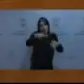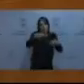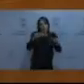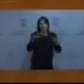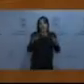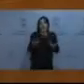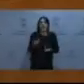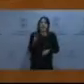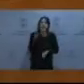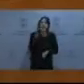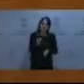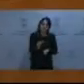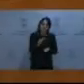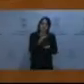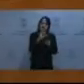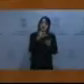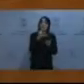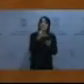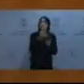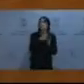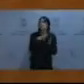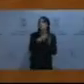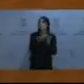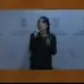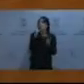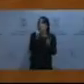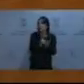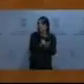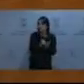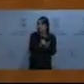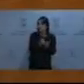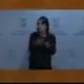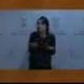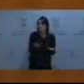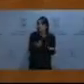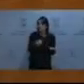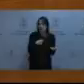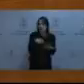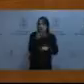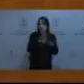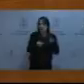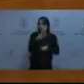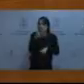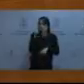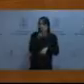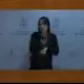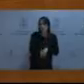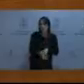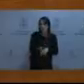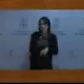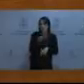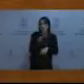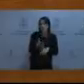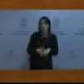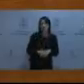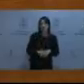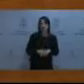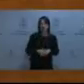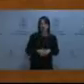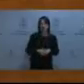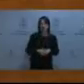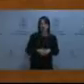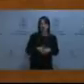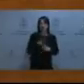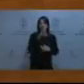diciendo un proyecto piloto, pues hombre, no le veo yo tanto problema y tanta catástrofe en cuanto a lo que... Ponerlo